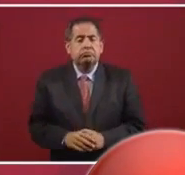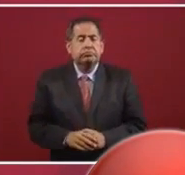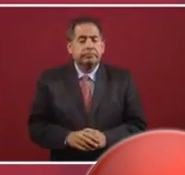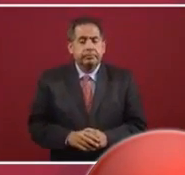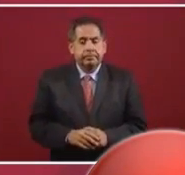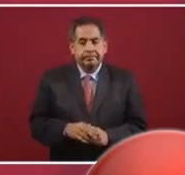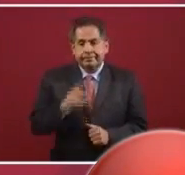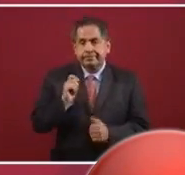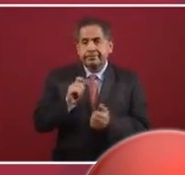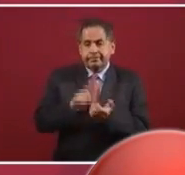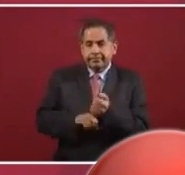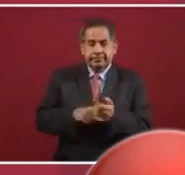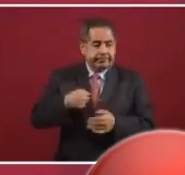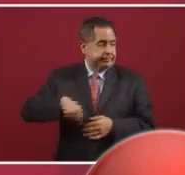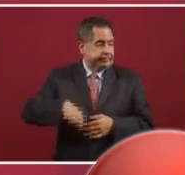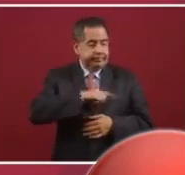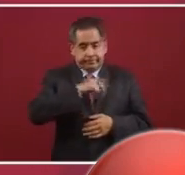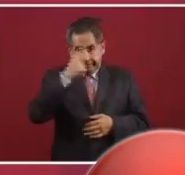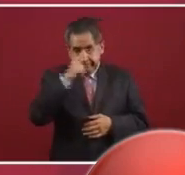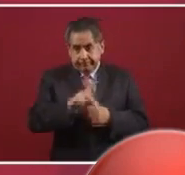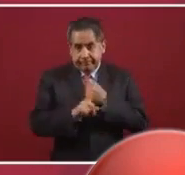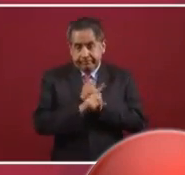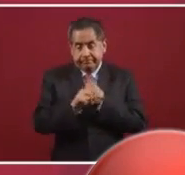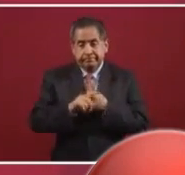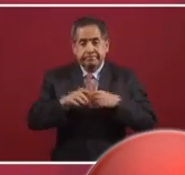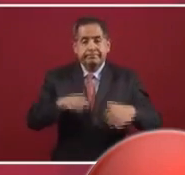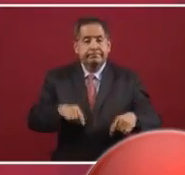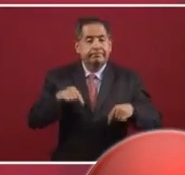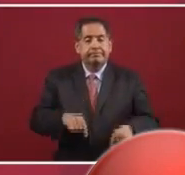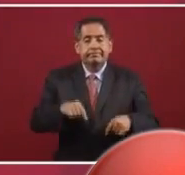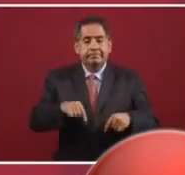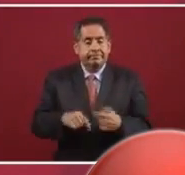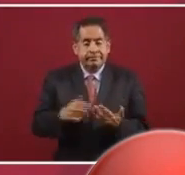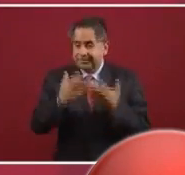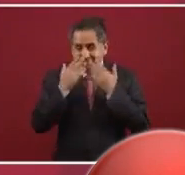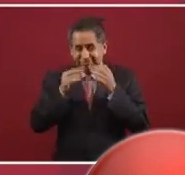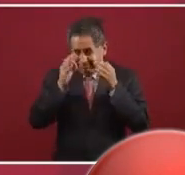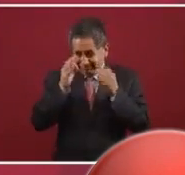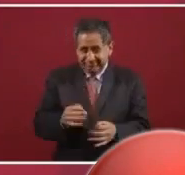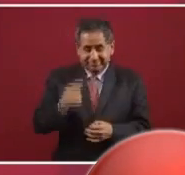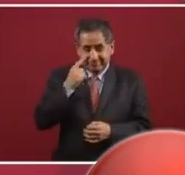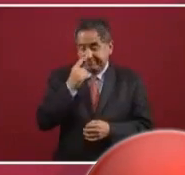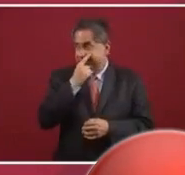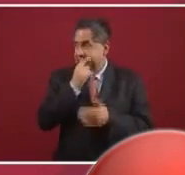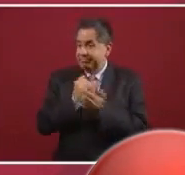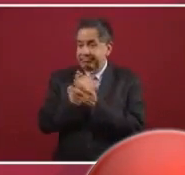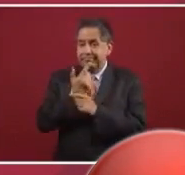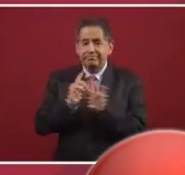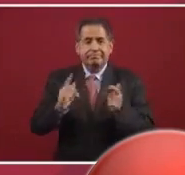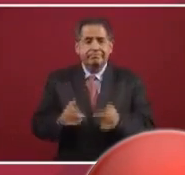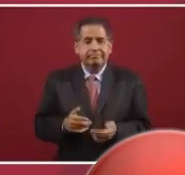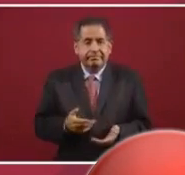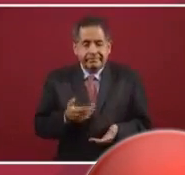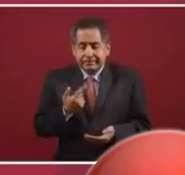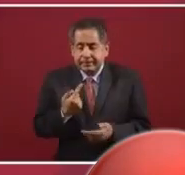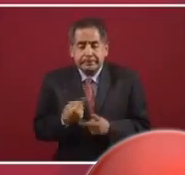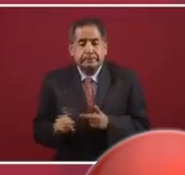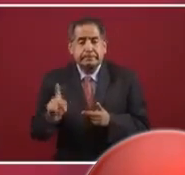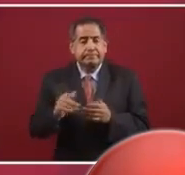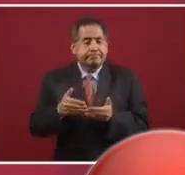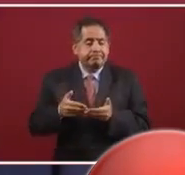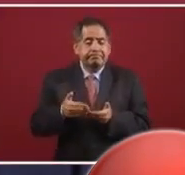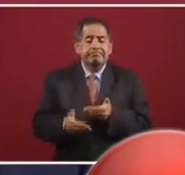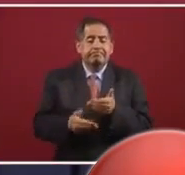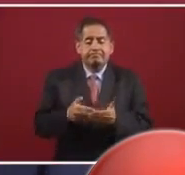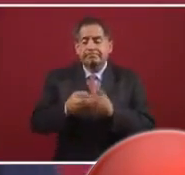El problema nuestro es que no ha habido democracia. Estamos dando los primeros pasos y